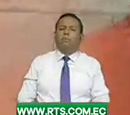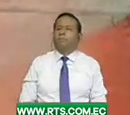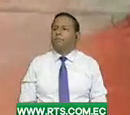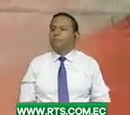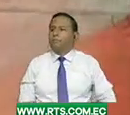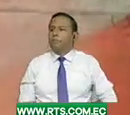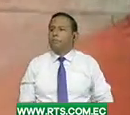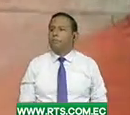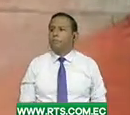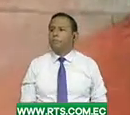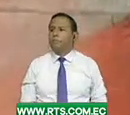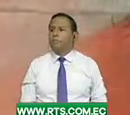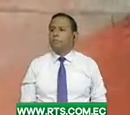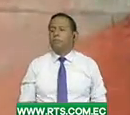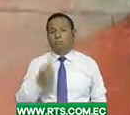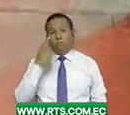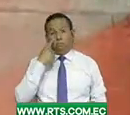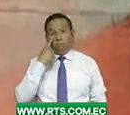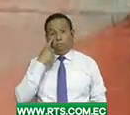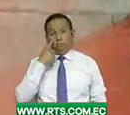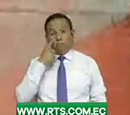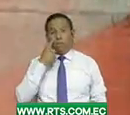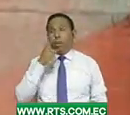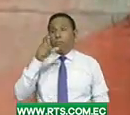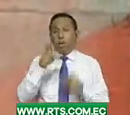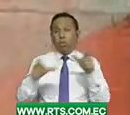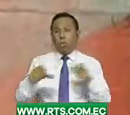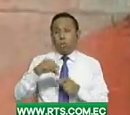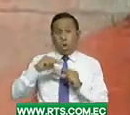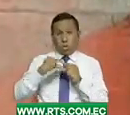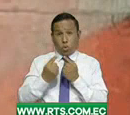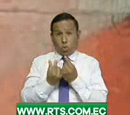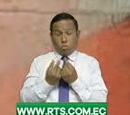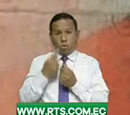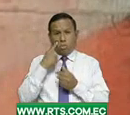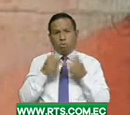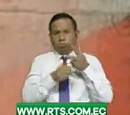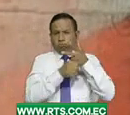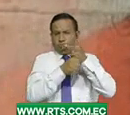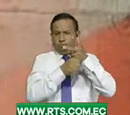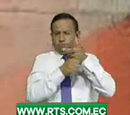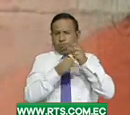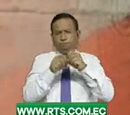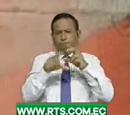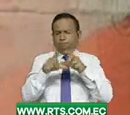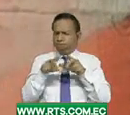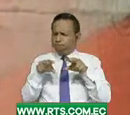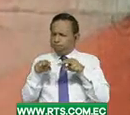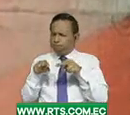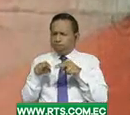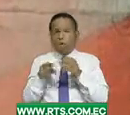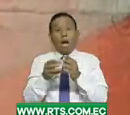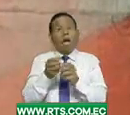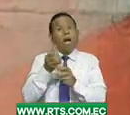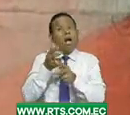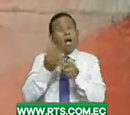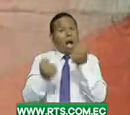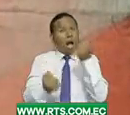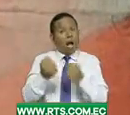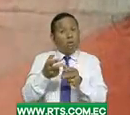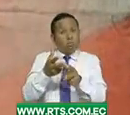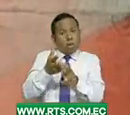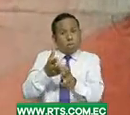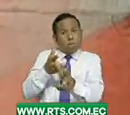Se trata de una banda de accesoristas que fue captada robando los retrovisores de un automotor.